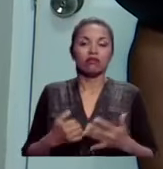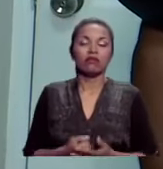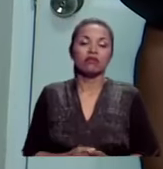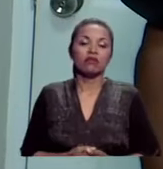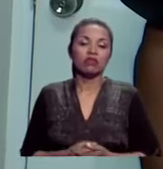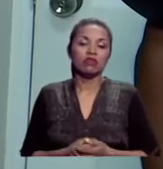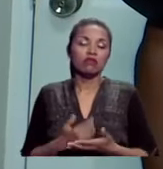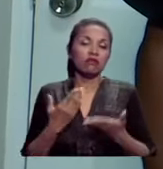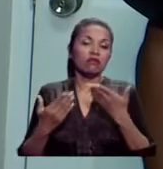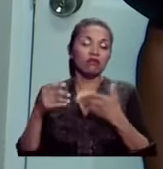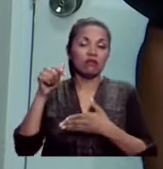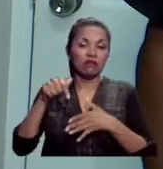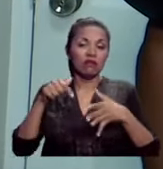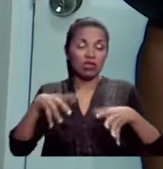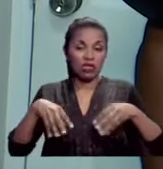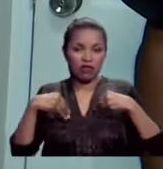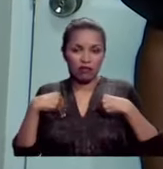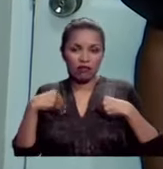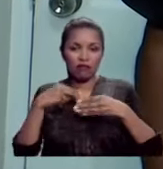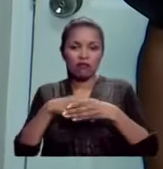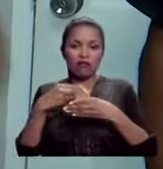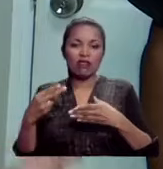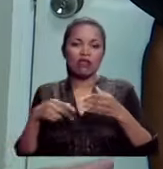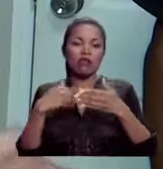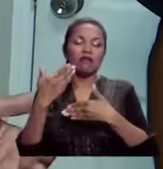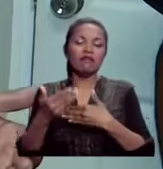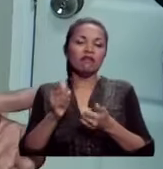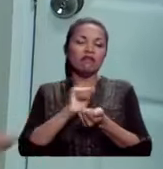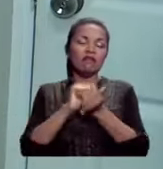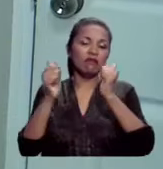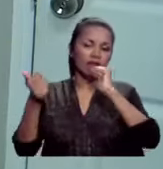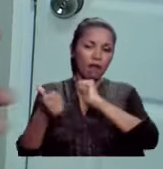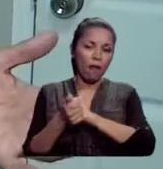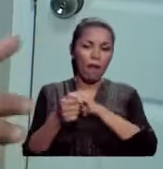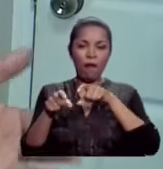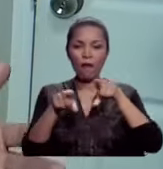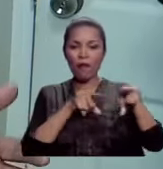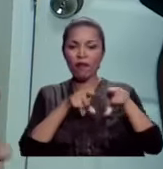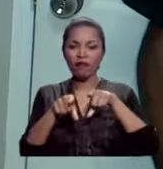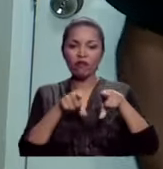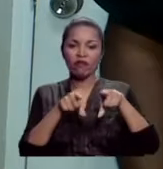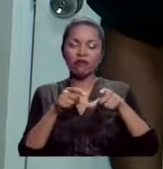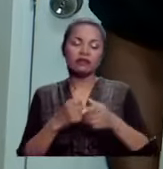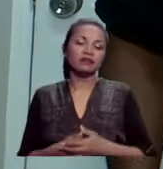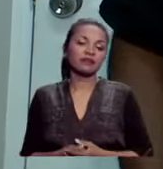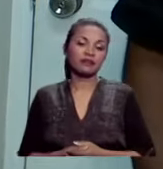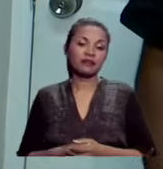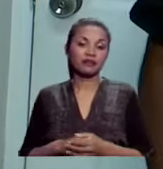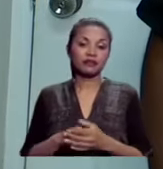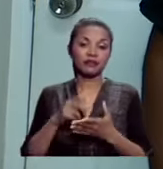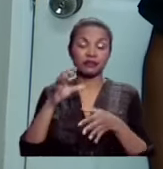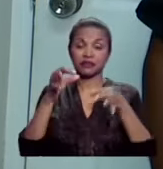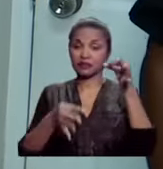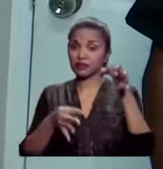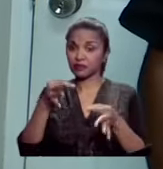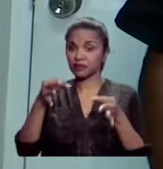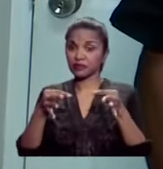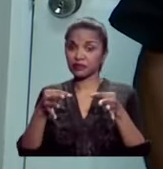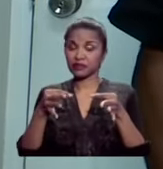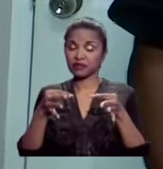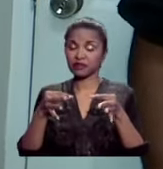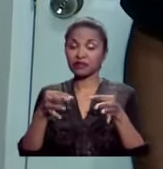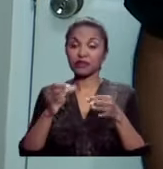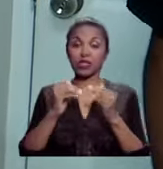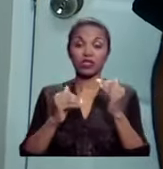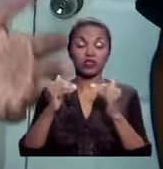ser diputada del distrito de San Miguelito, la implicación es que cambiaría la competencia, ya no sería la Corte Suprema de Justicia la que tenga que ver